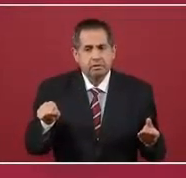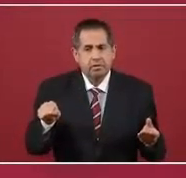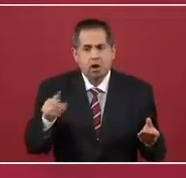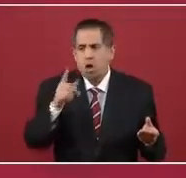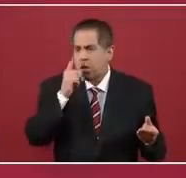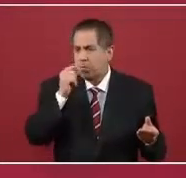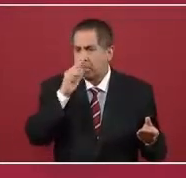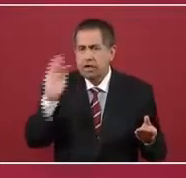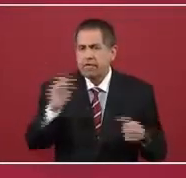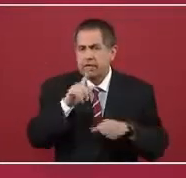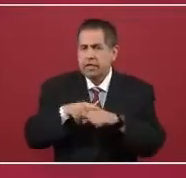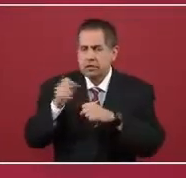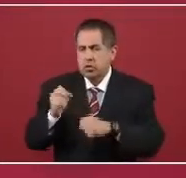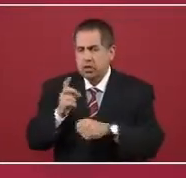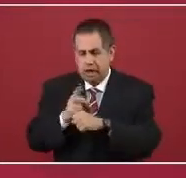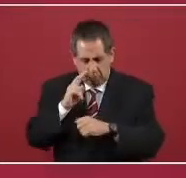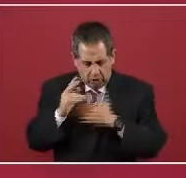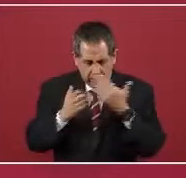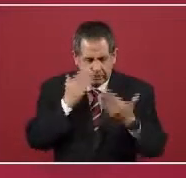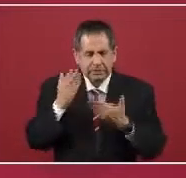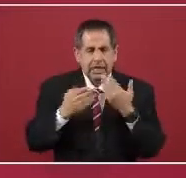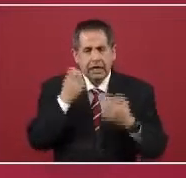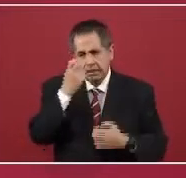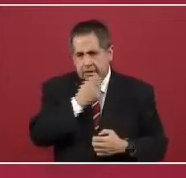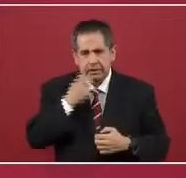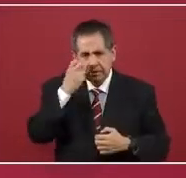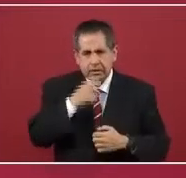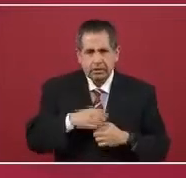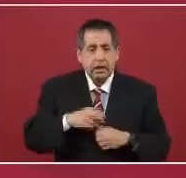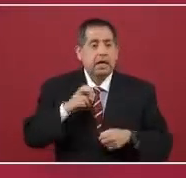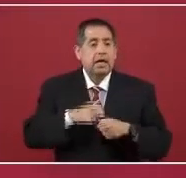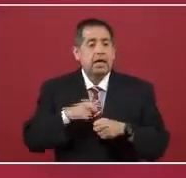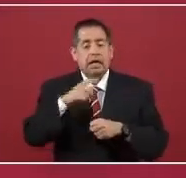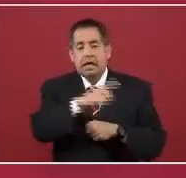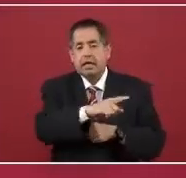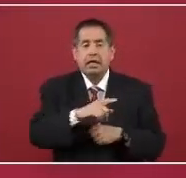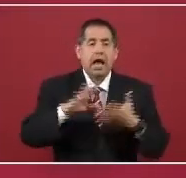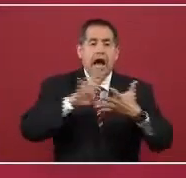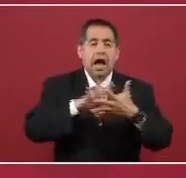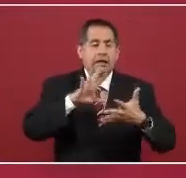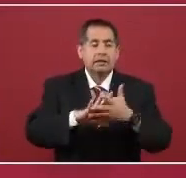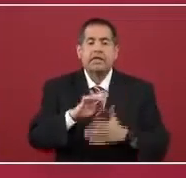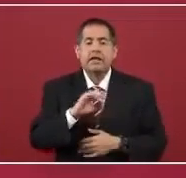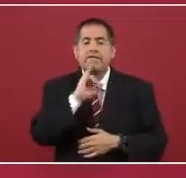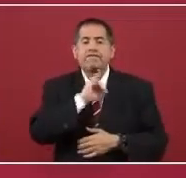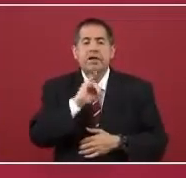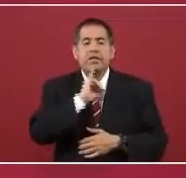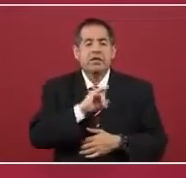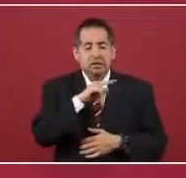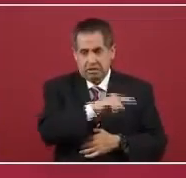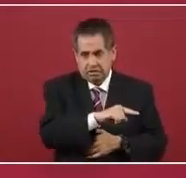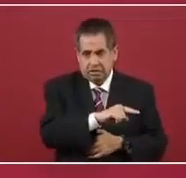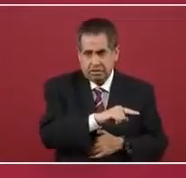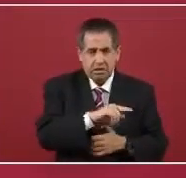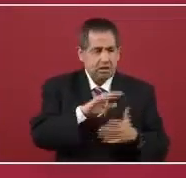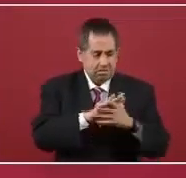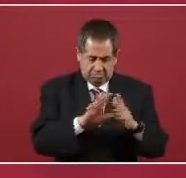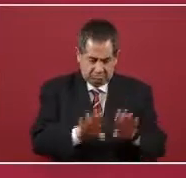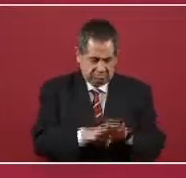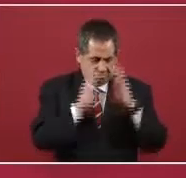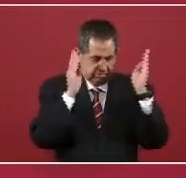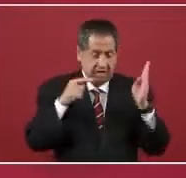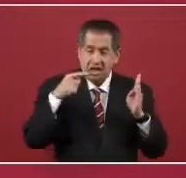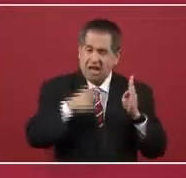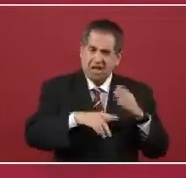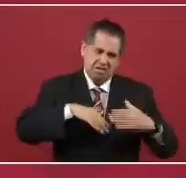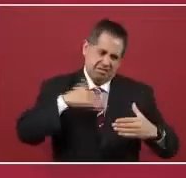Policía Federal de Seguridad en Lecumberri, lo que era Lecumberri, que es el